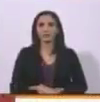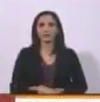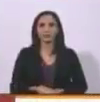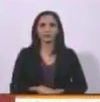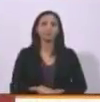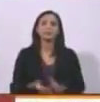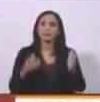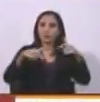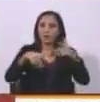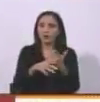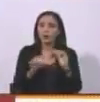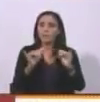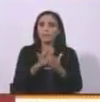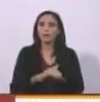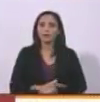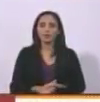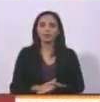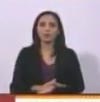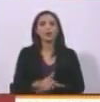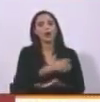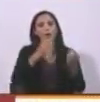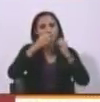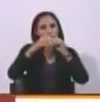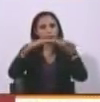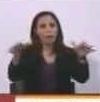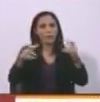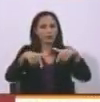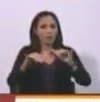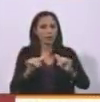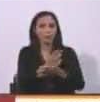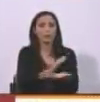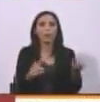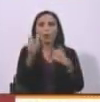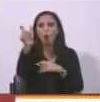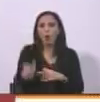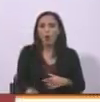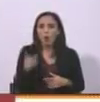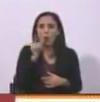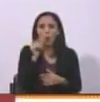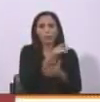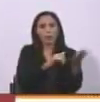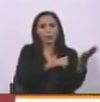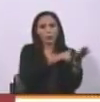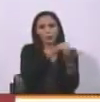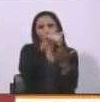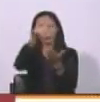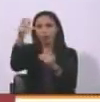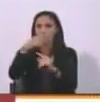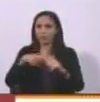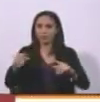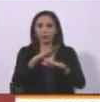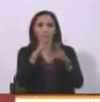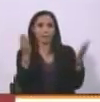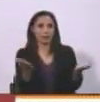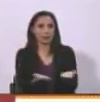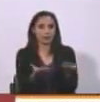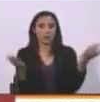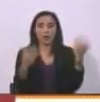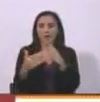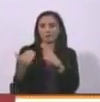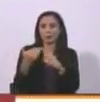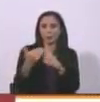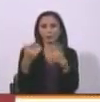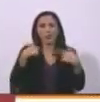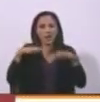a Anaco, y desde aquí, desde Anaco, le vamos a mandar un mensaje a un ciudadano que anda por el mundo atacando a nuestro país, diciendo que nos